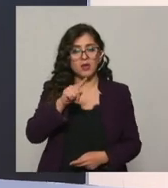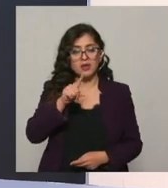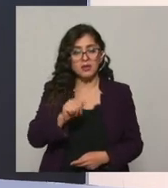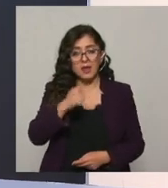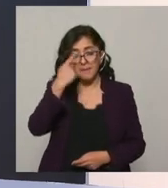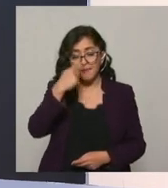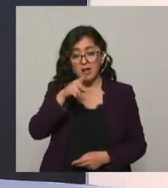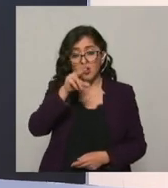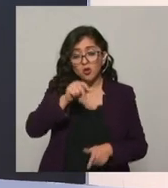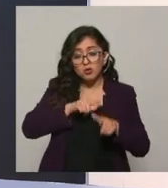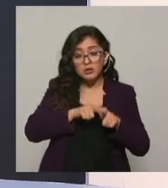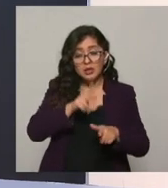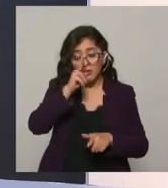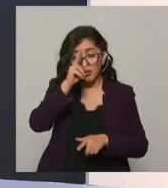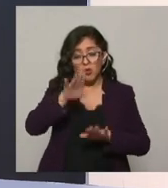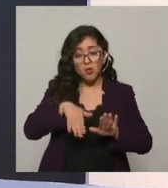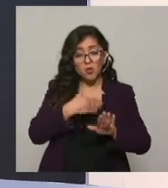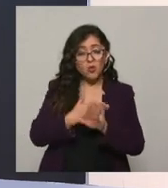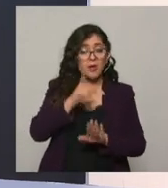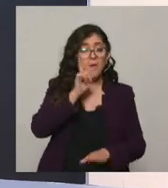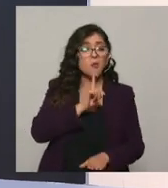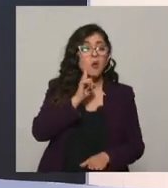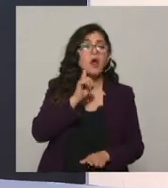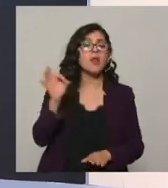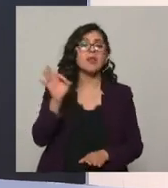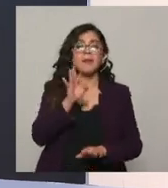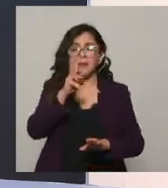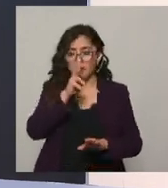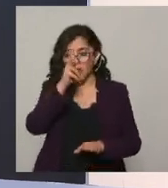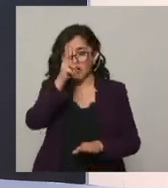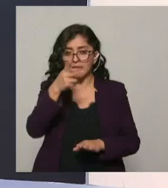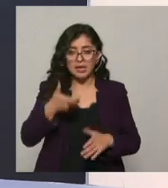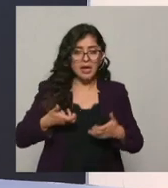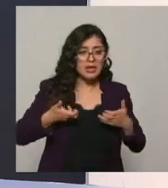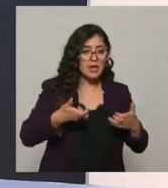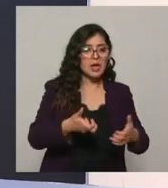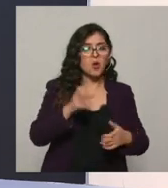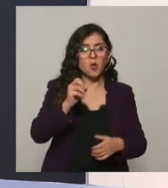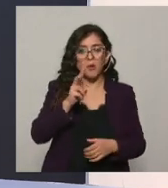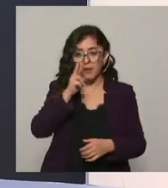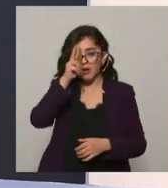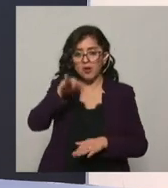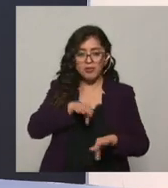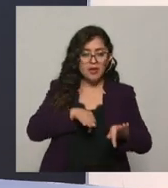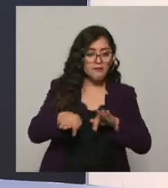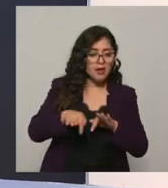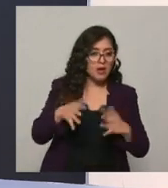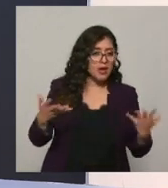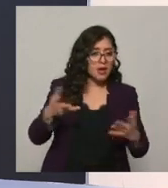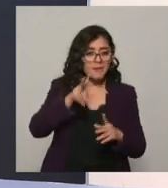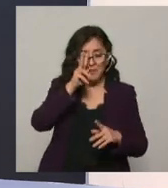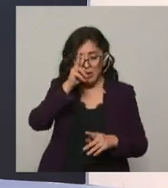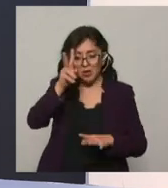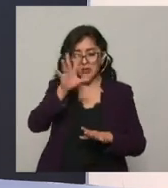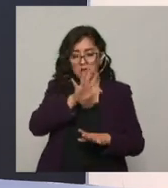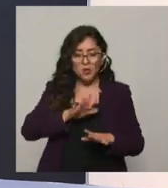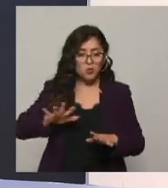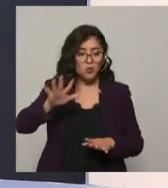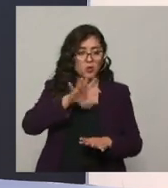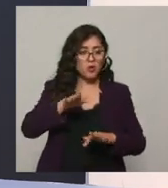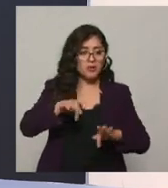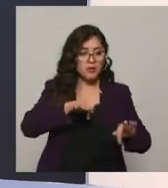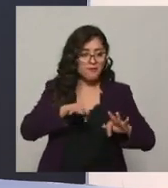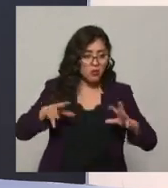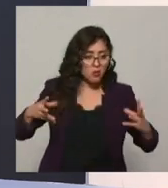violencia en contra de las mujeres, ya sea violencia en la calle o violencia laboral o violencia en general, violencia de género que están